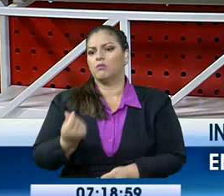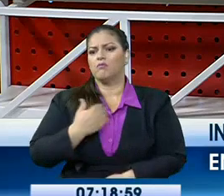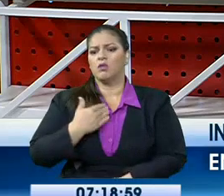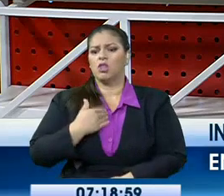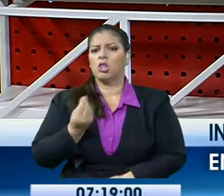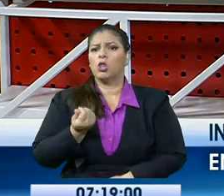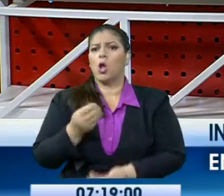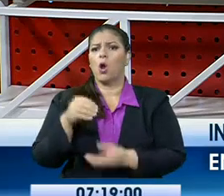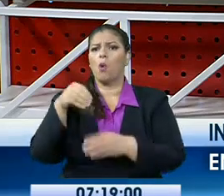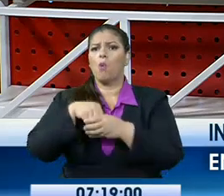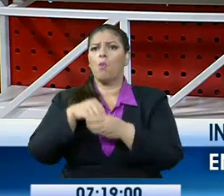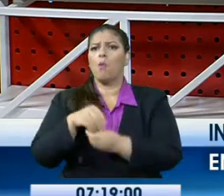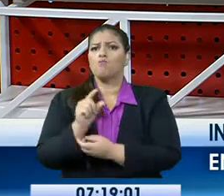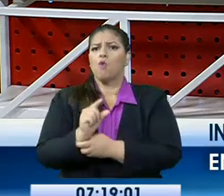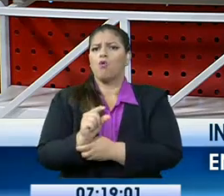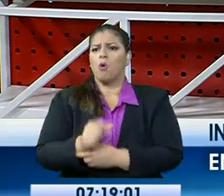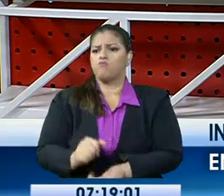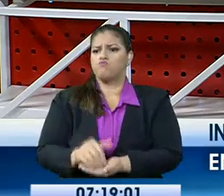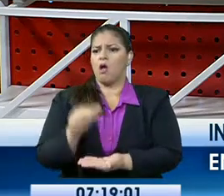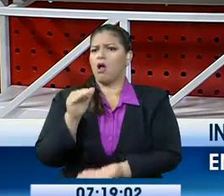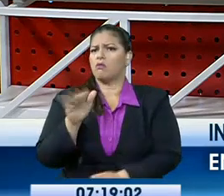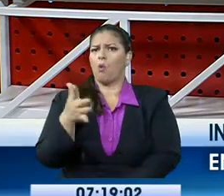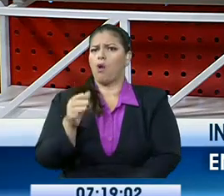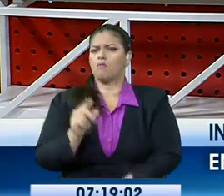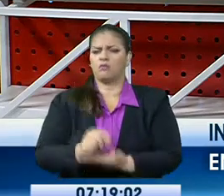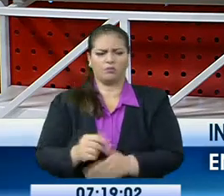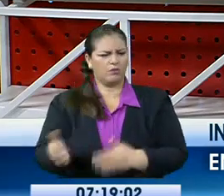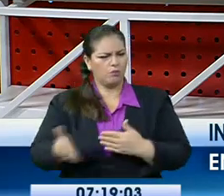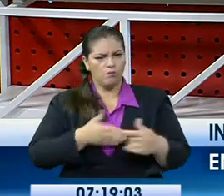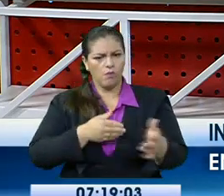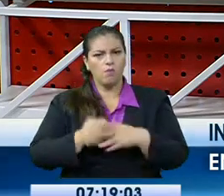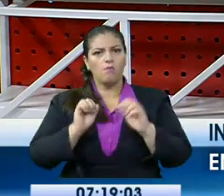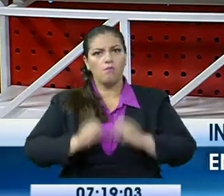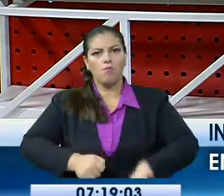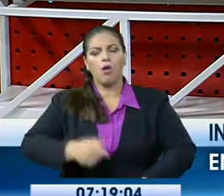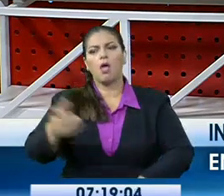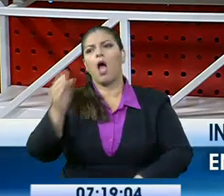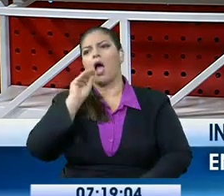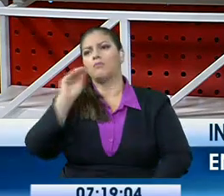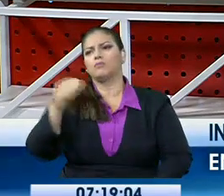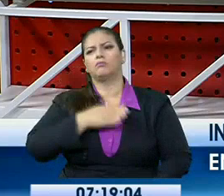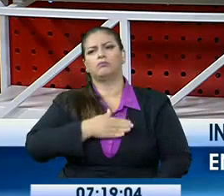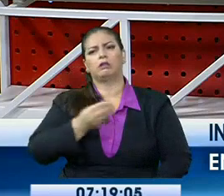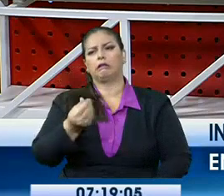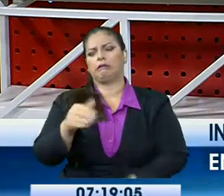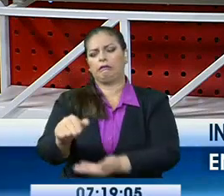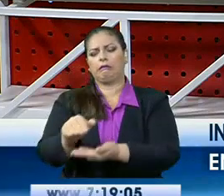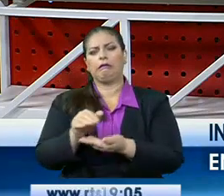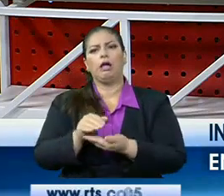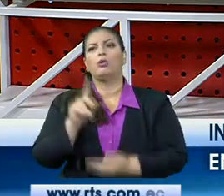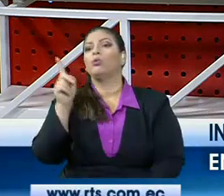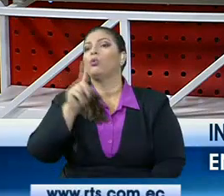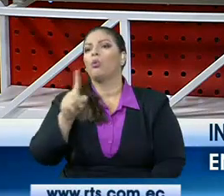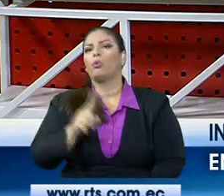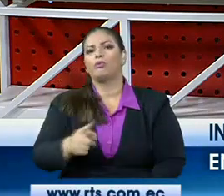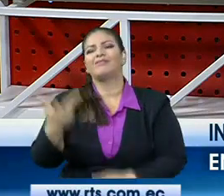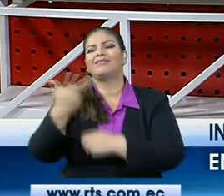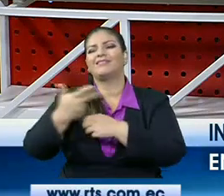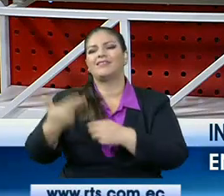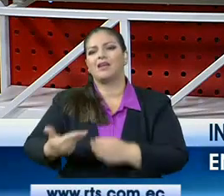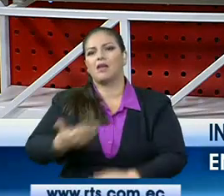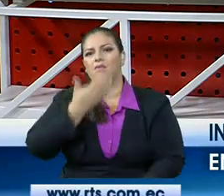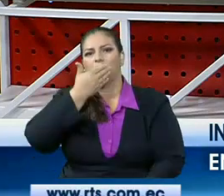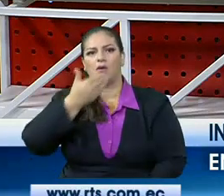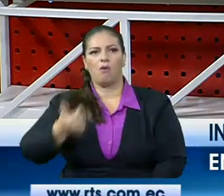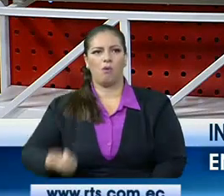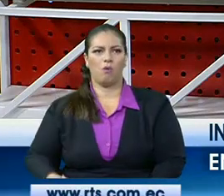cuenta corriente. Eso así no es impedimento. Definitivamente. Así que tomemos precauciones, por favor. No seamos necios con esta situación que nos está en